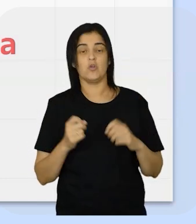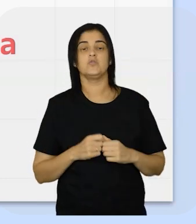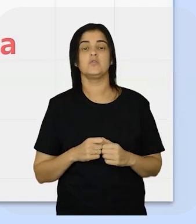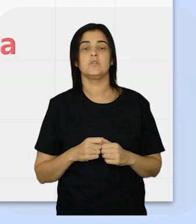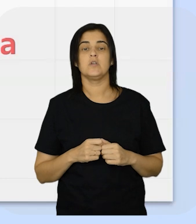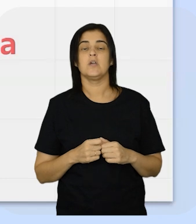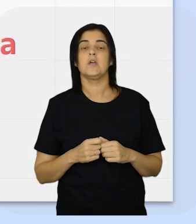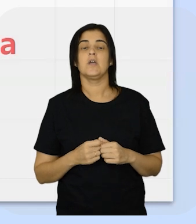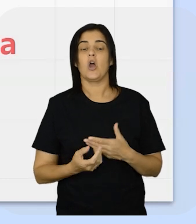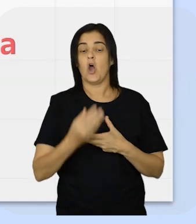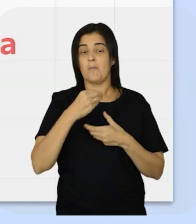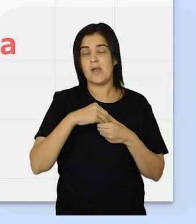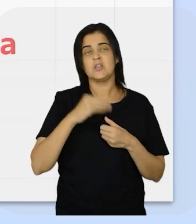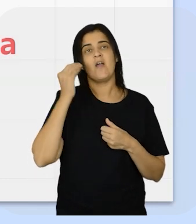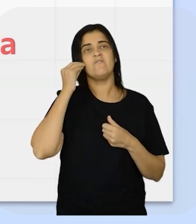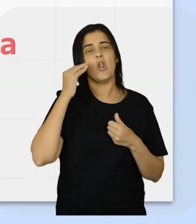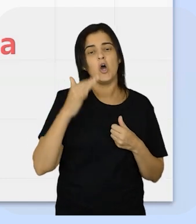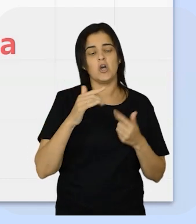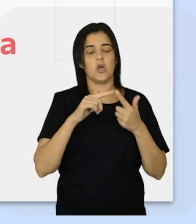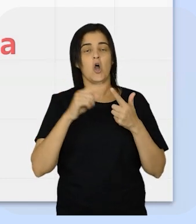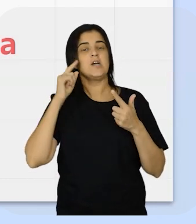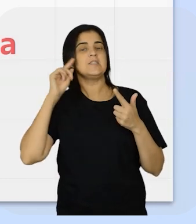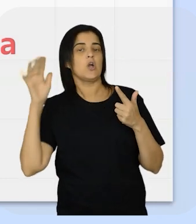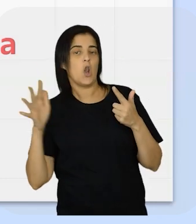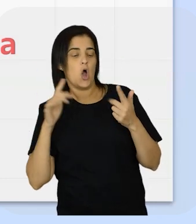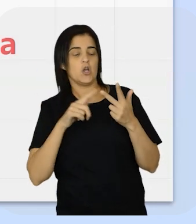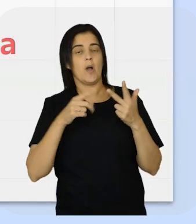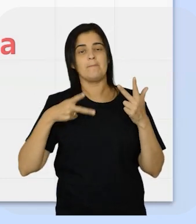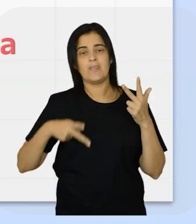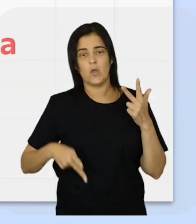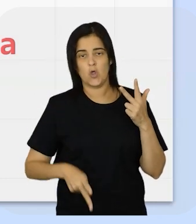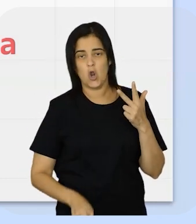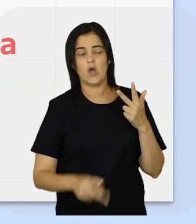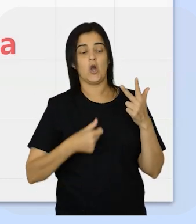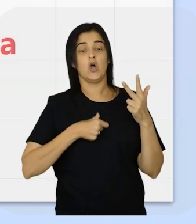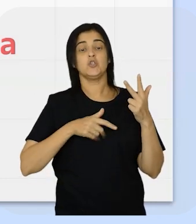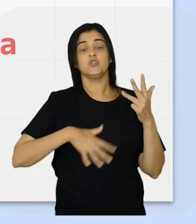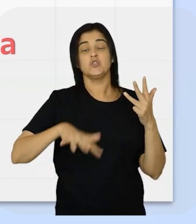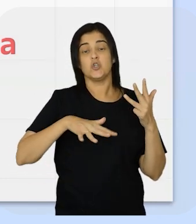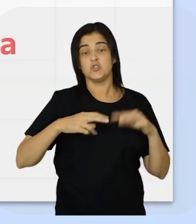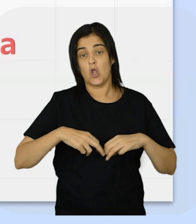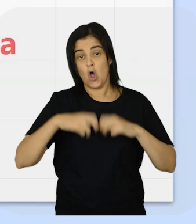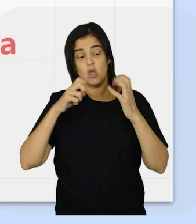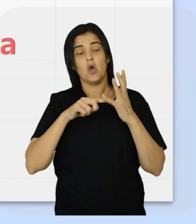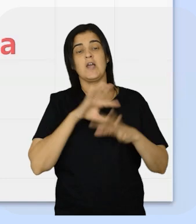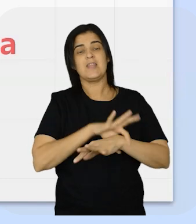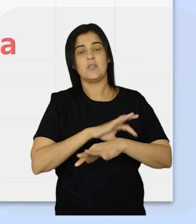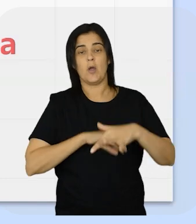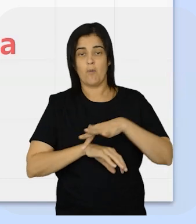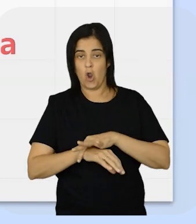por componentes filosóficos, psicológicos, metodológicos, sociológicos y